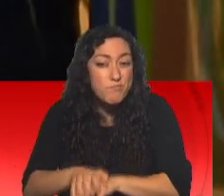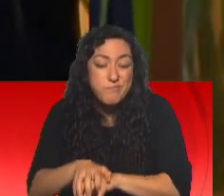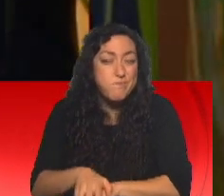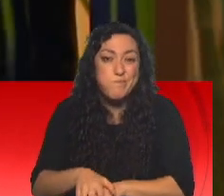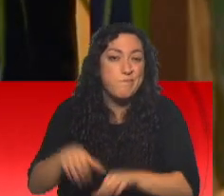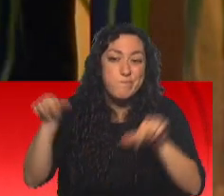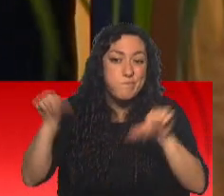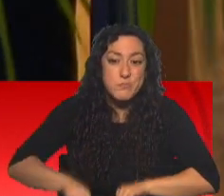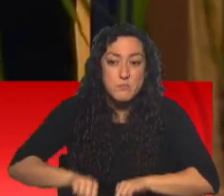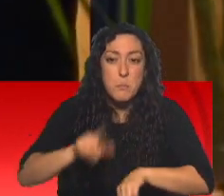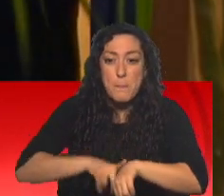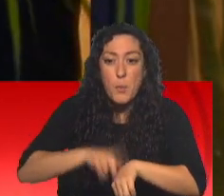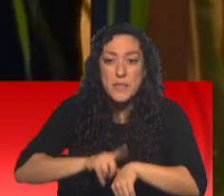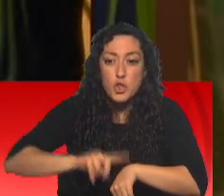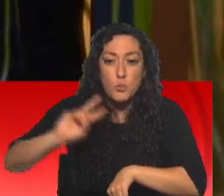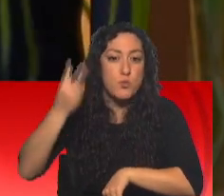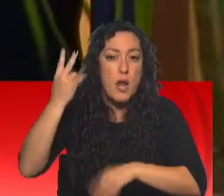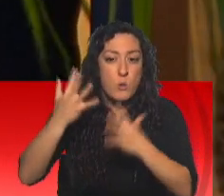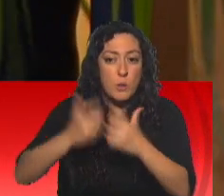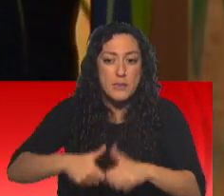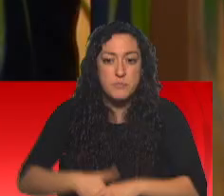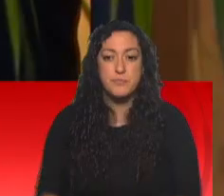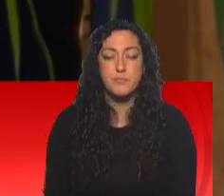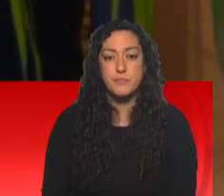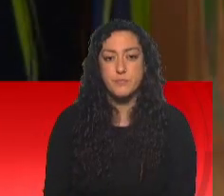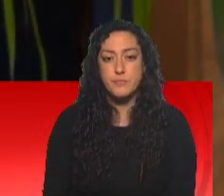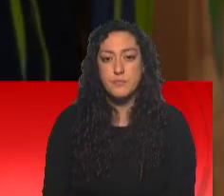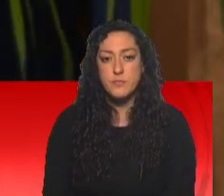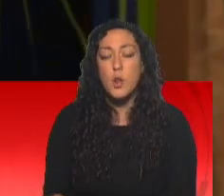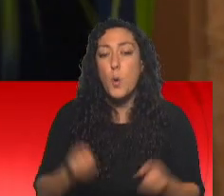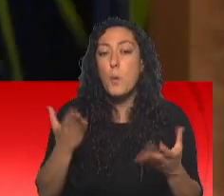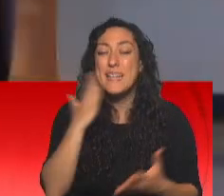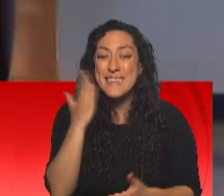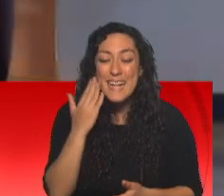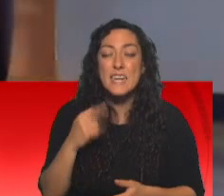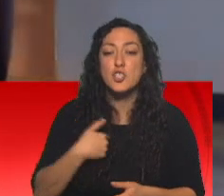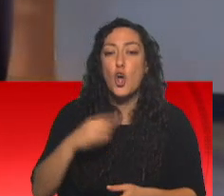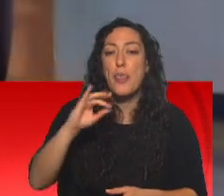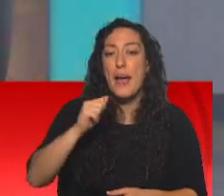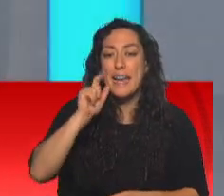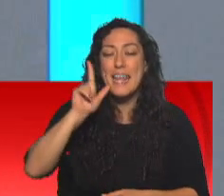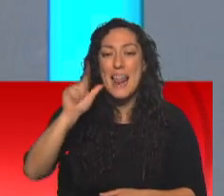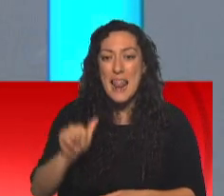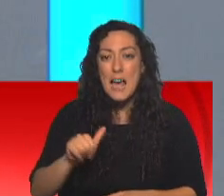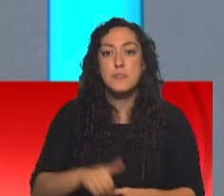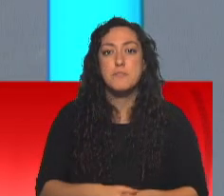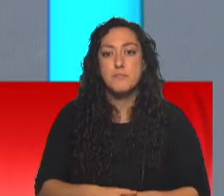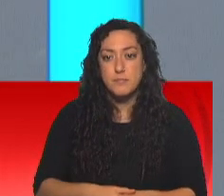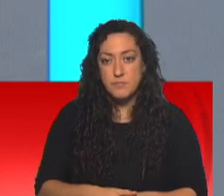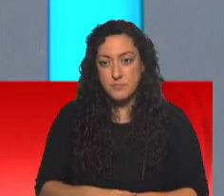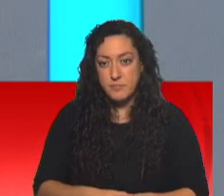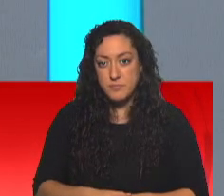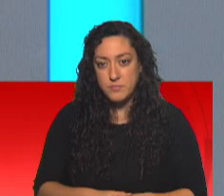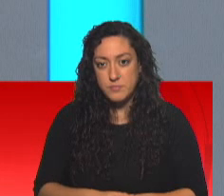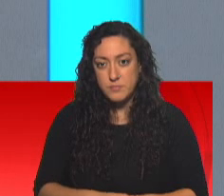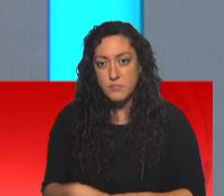chance. Murió en el acto. ¿Qué tal, Alberto Crescenti? Lo saluda Daniela Rodríguez. Quería consultarle